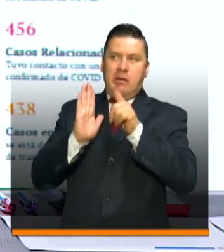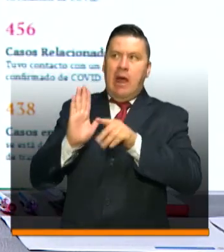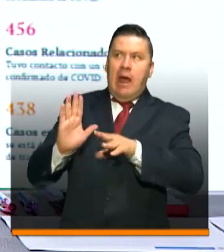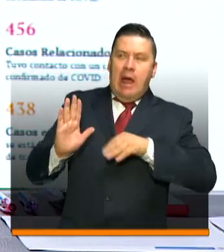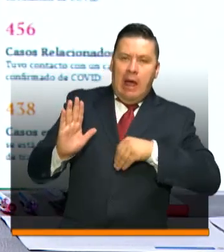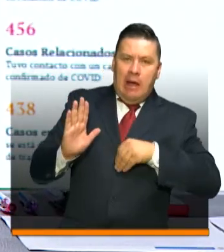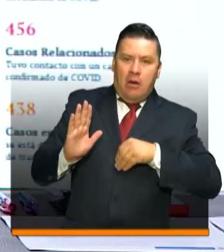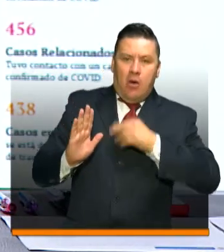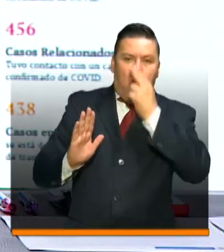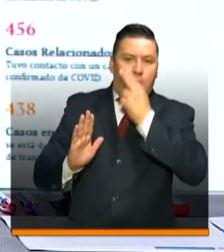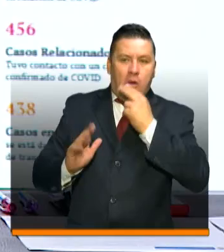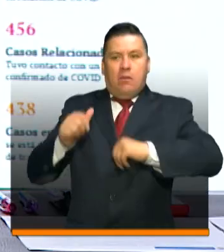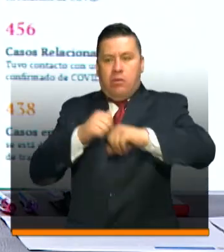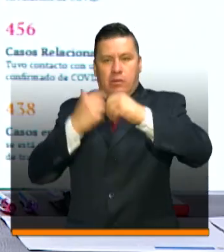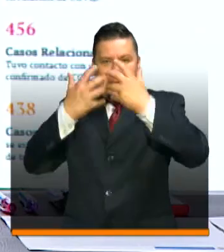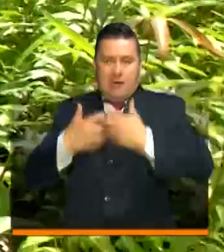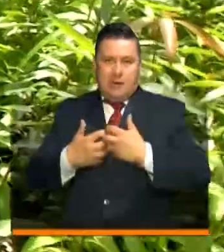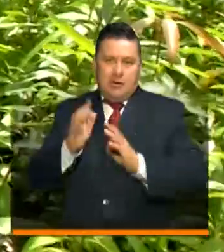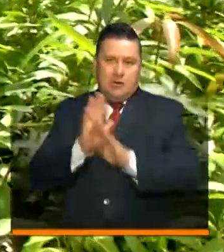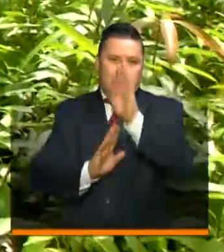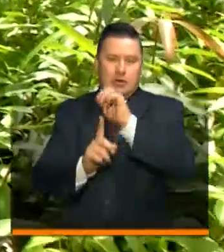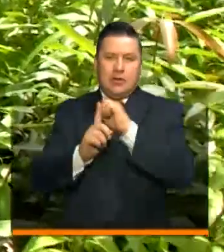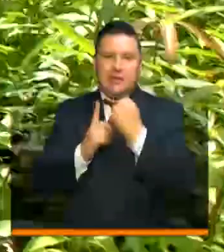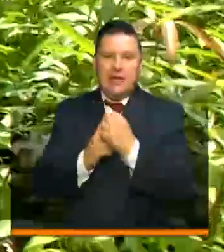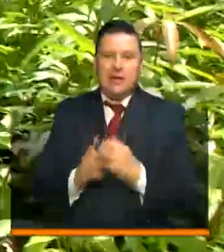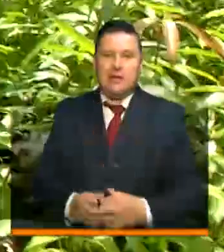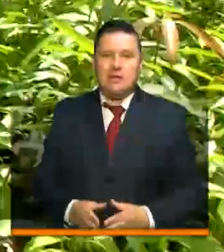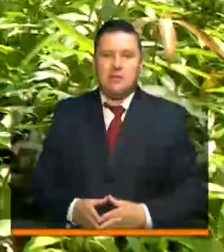seguir también cumpliendo el desarrollo social.